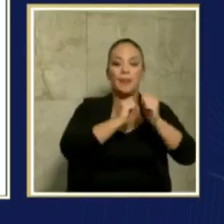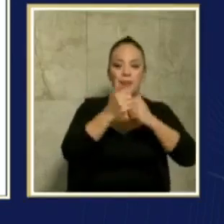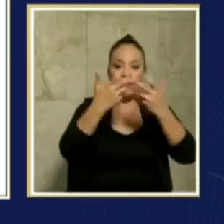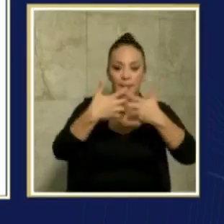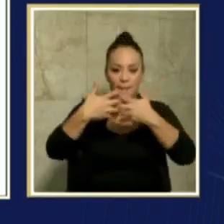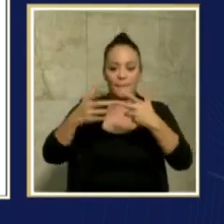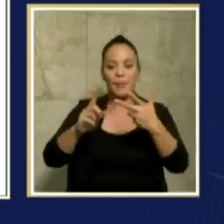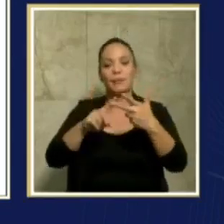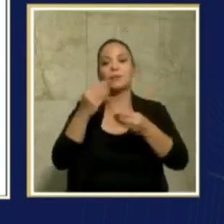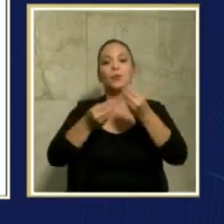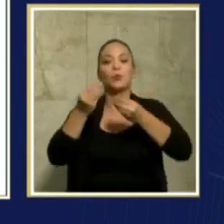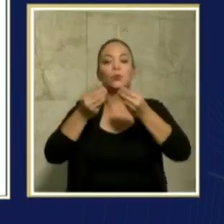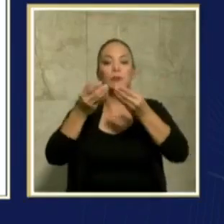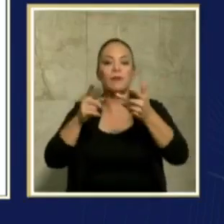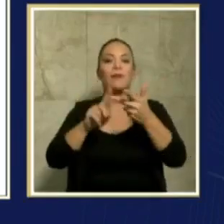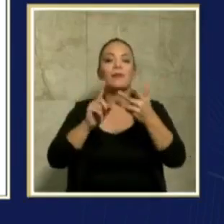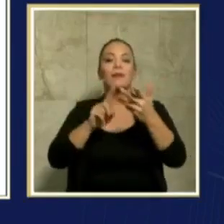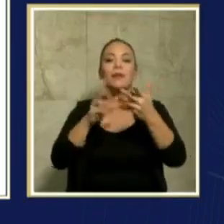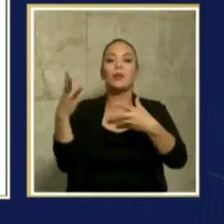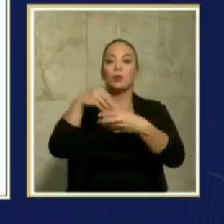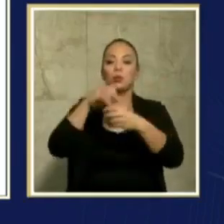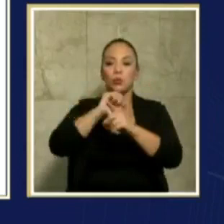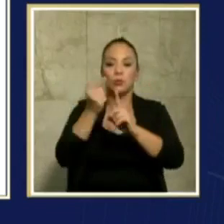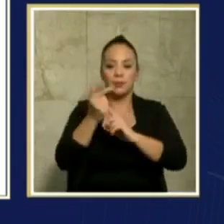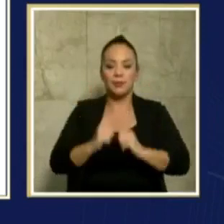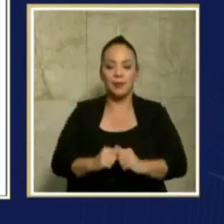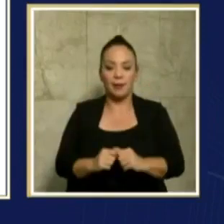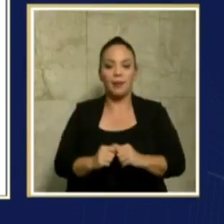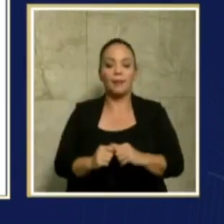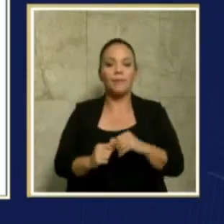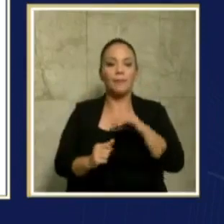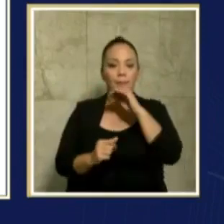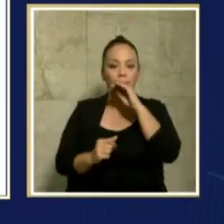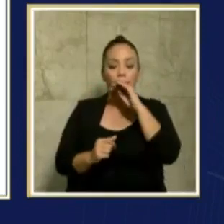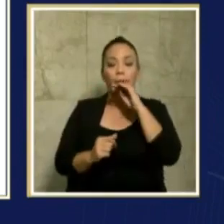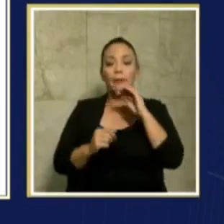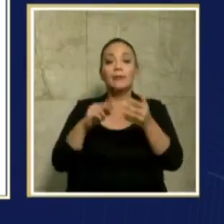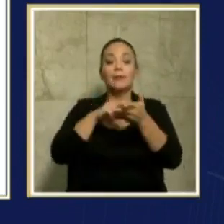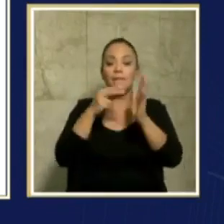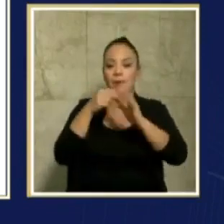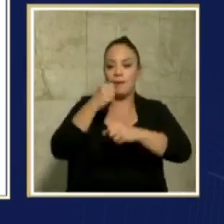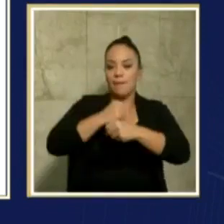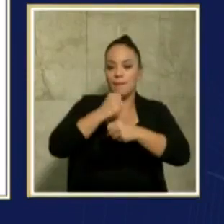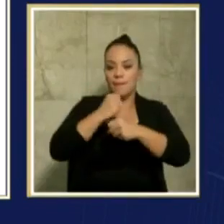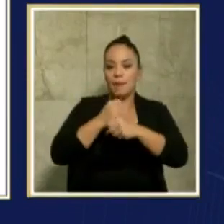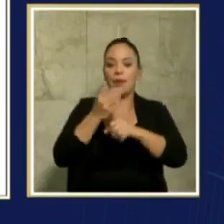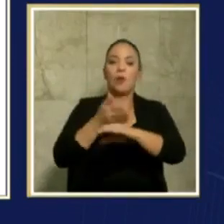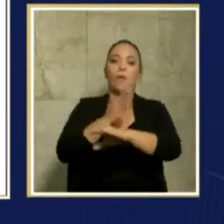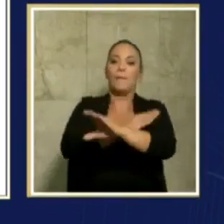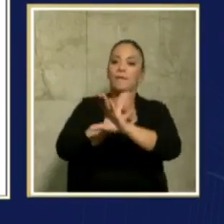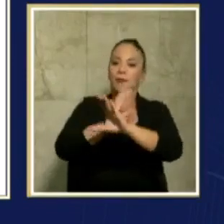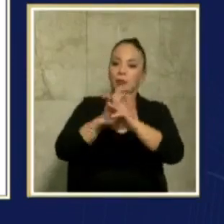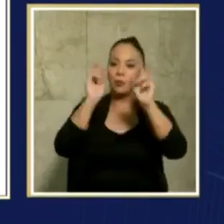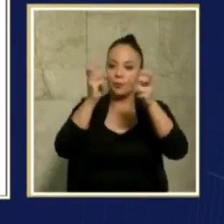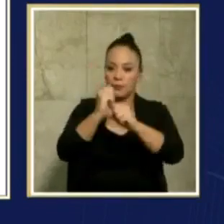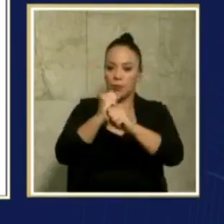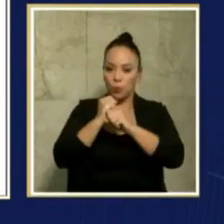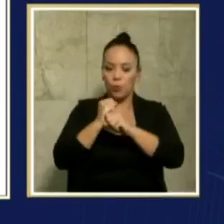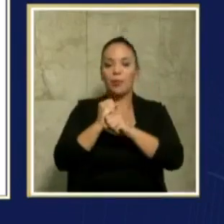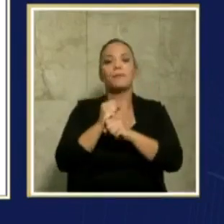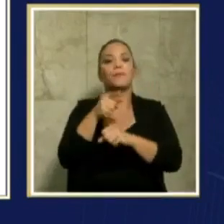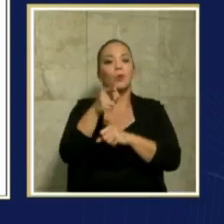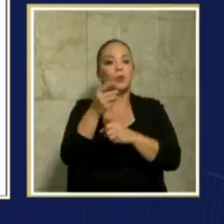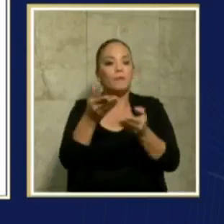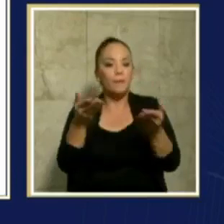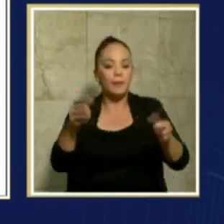la productividad y, por supuesto, la inclusión social. Eso es también el empleo, además de prevención en materia de seguridad, es una herramienta